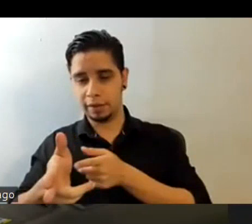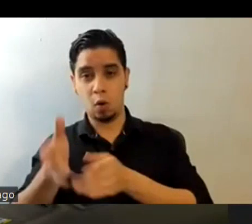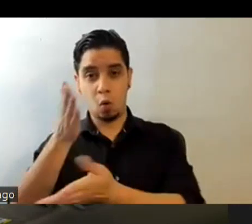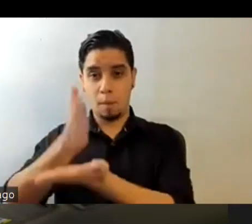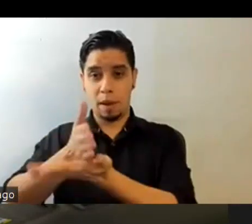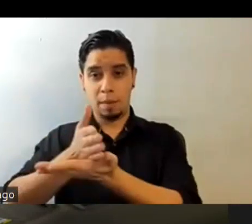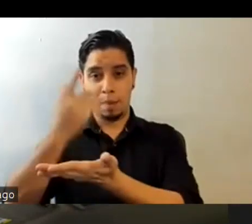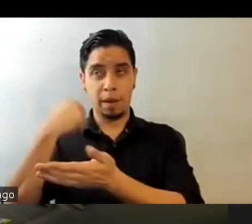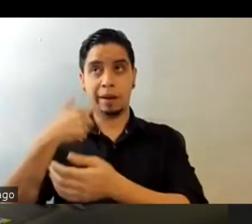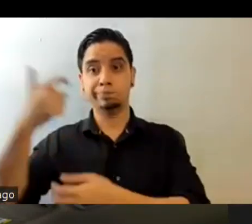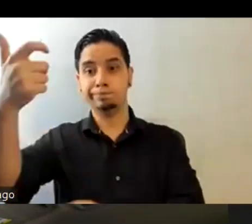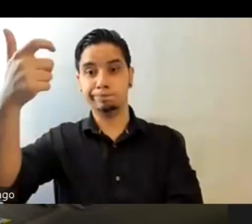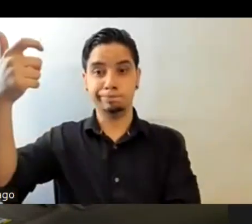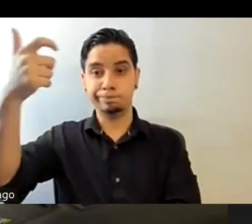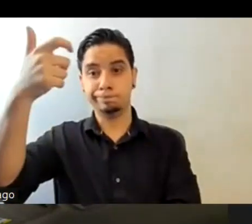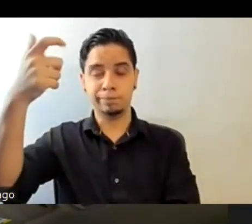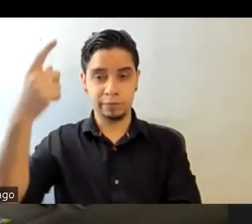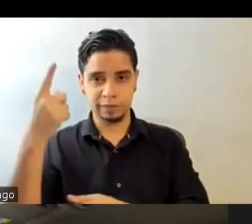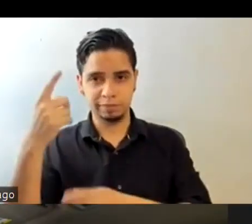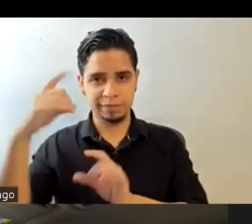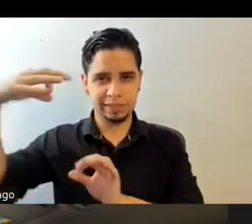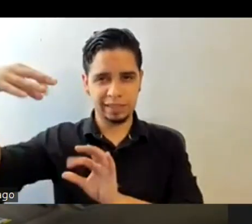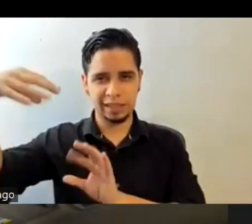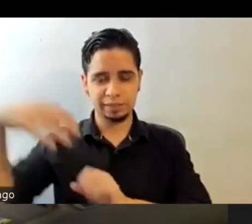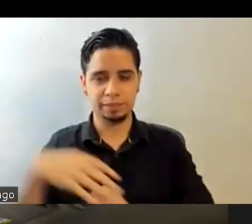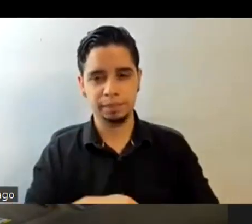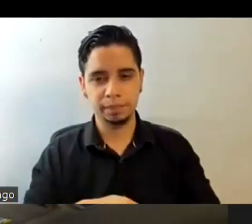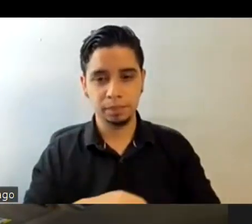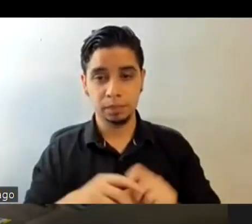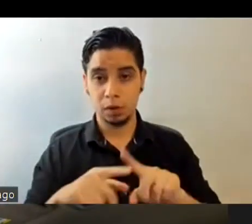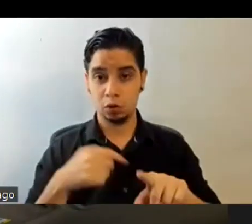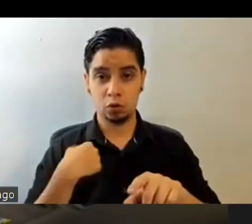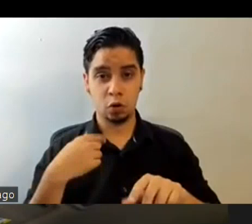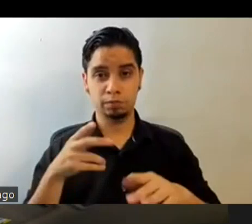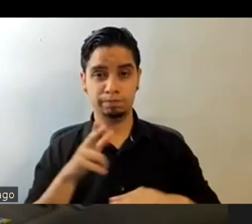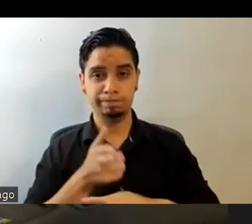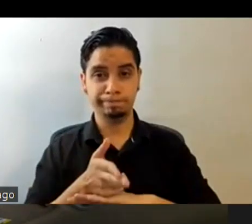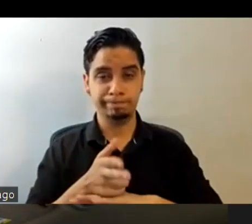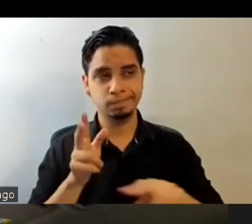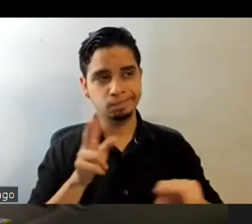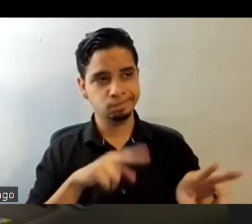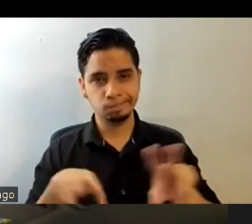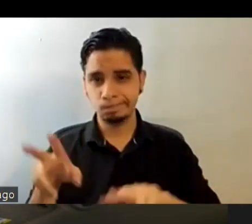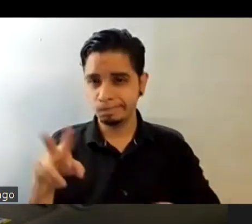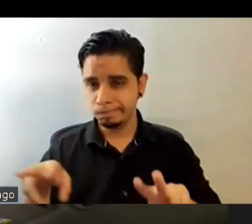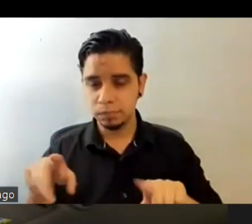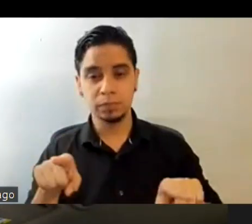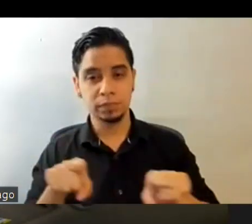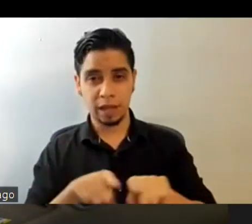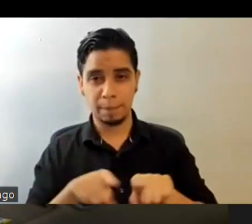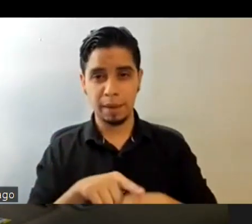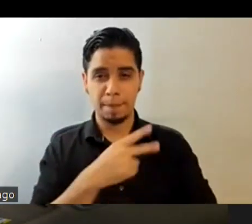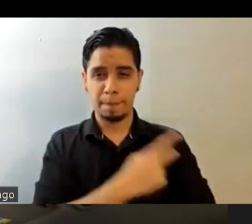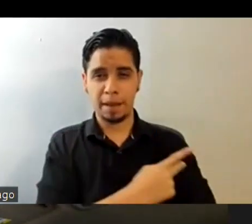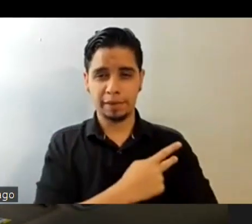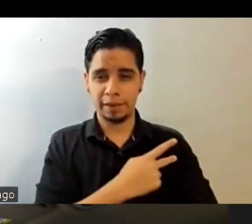tapón, así que me tardaba 2 horas. Pero en toda esa cuestión de observación, una vez yo estaba viendo a los pacientes que estaban frente a un televisor